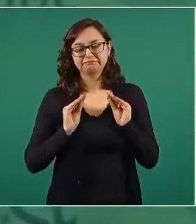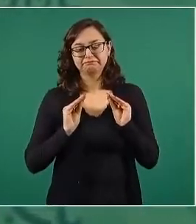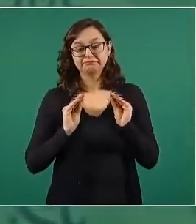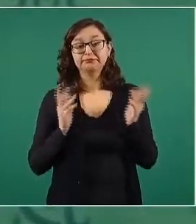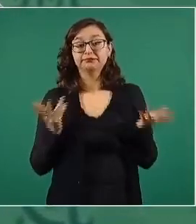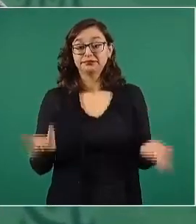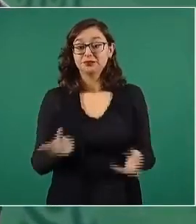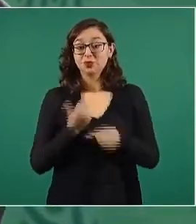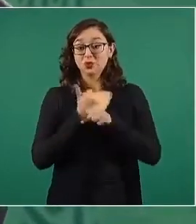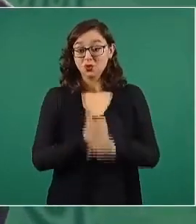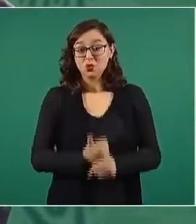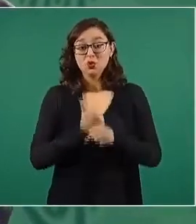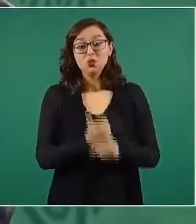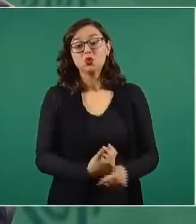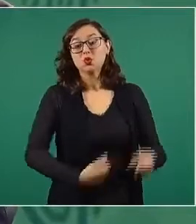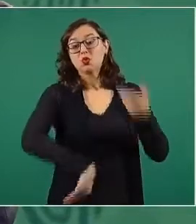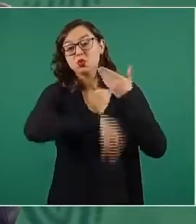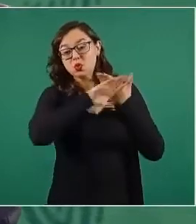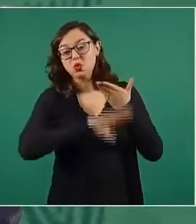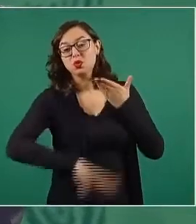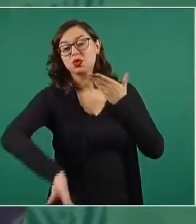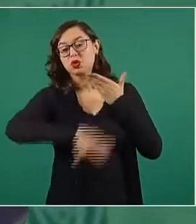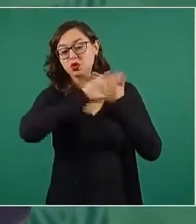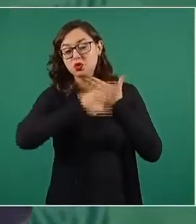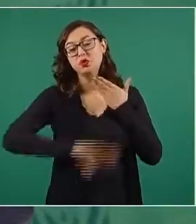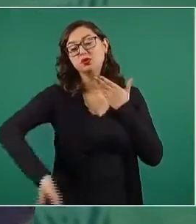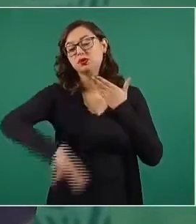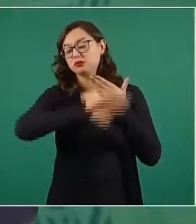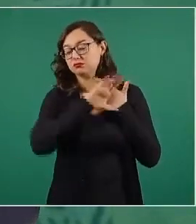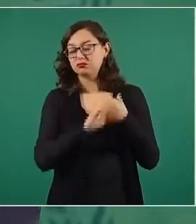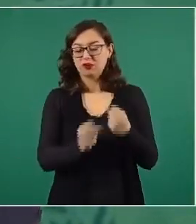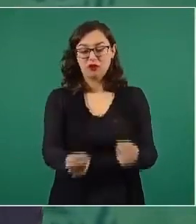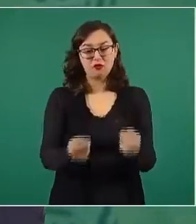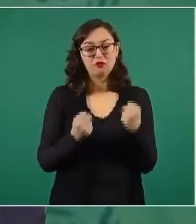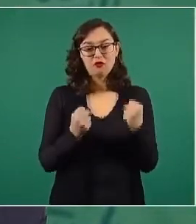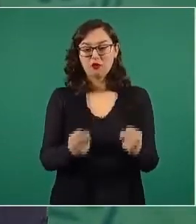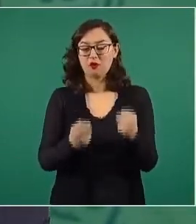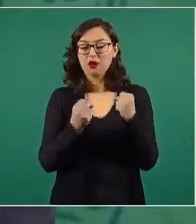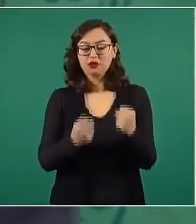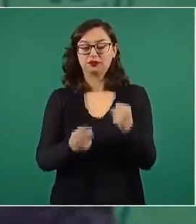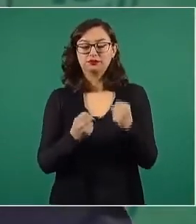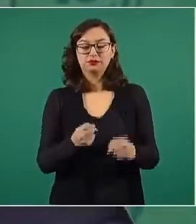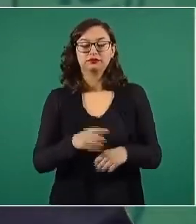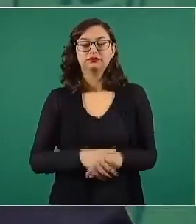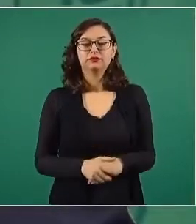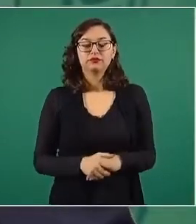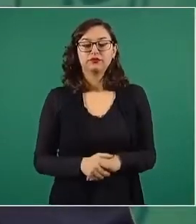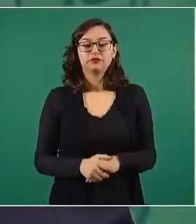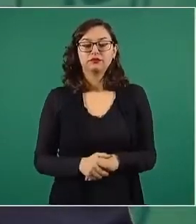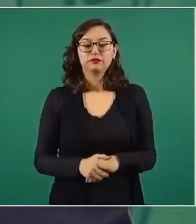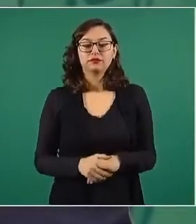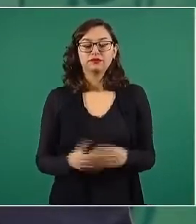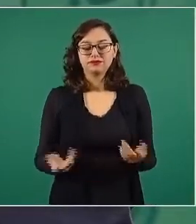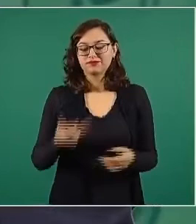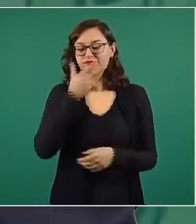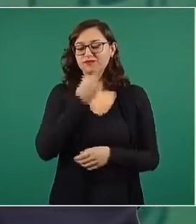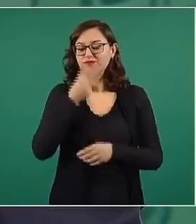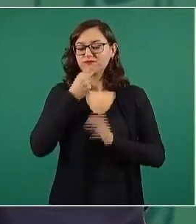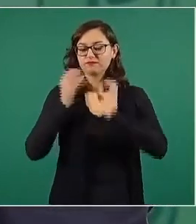lo padecí mucho. Me acordé después de algo que me platicó Silvio Rodríguez,